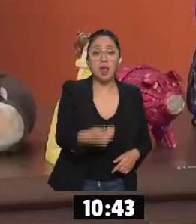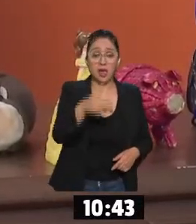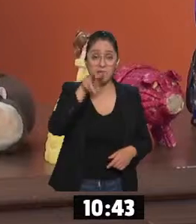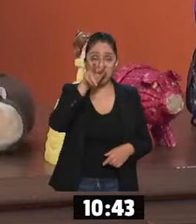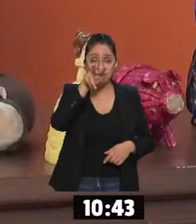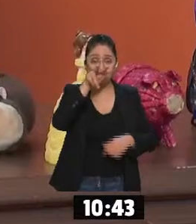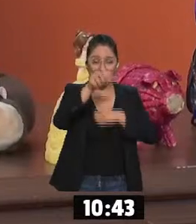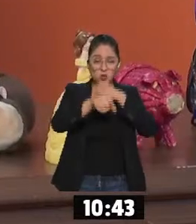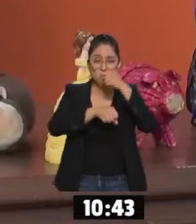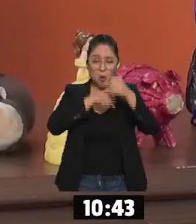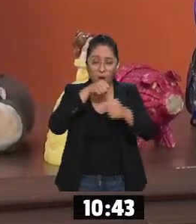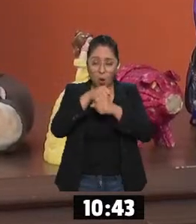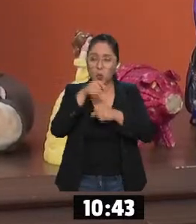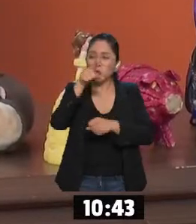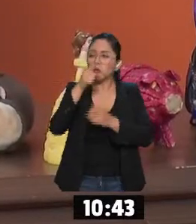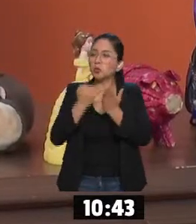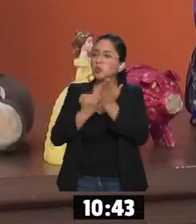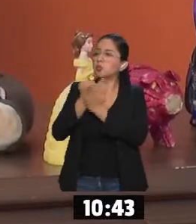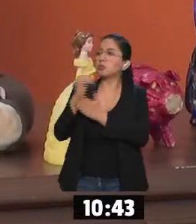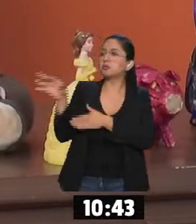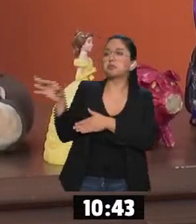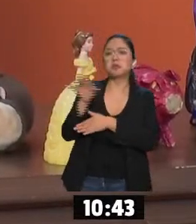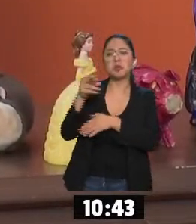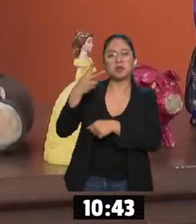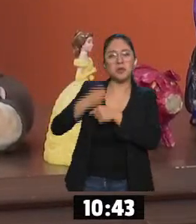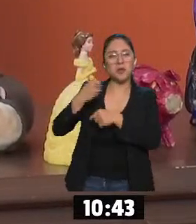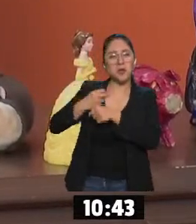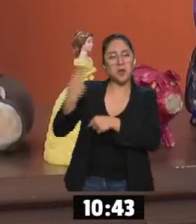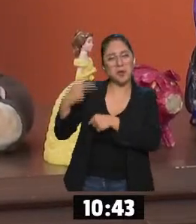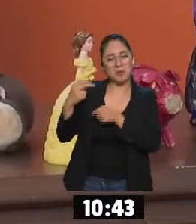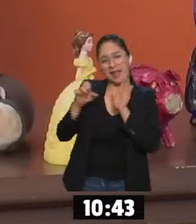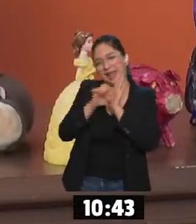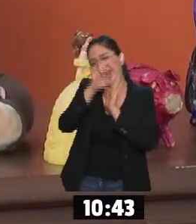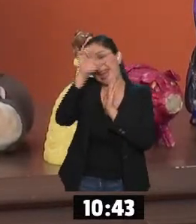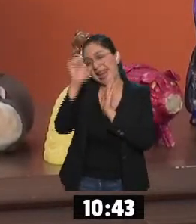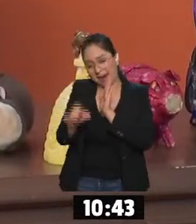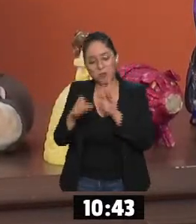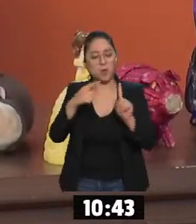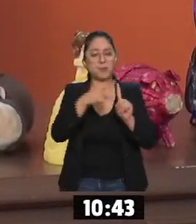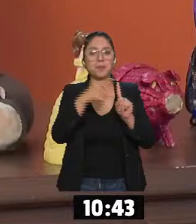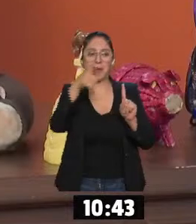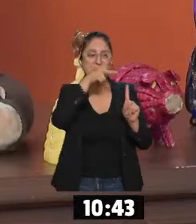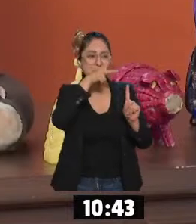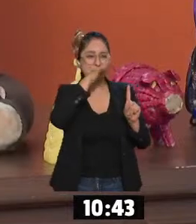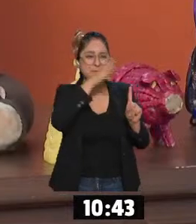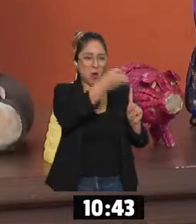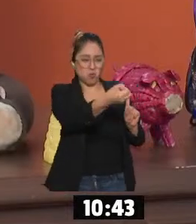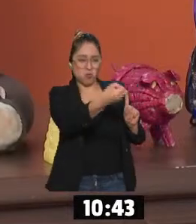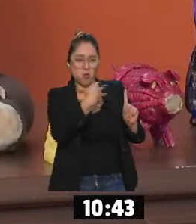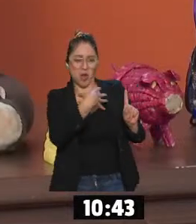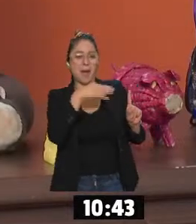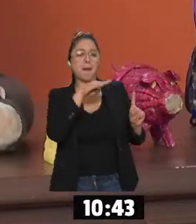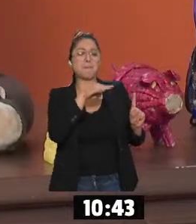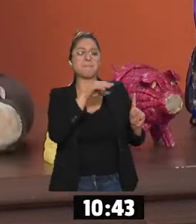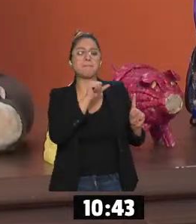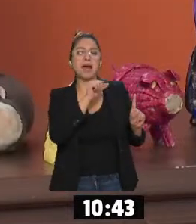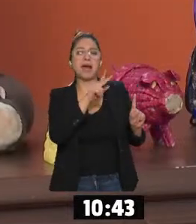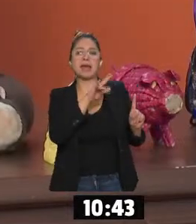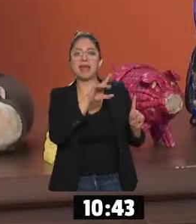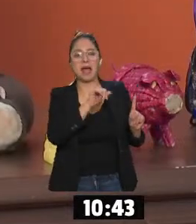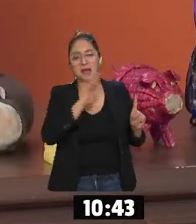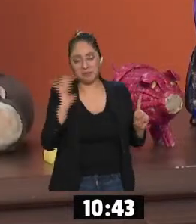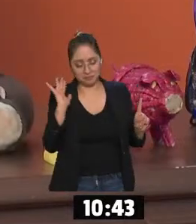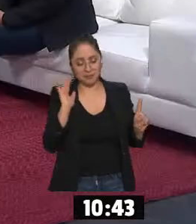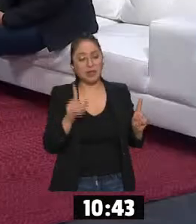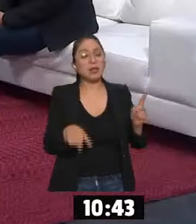O sea, que te pongan solo un nombre, ¿no? María, ok. Y tú a los 18 puedas ponerte el segundo nombre que sea el firme. Exacto. ¿Te